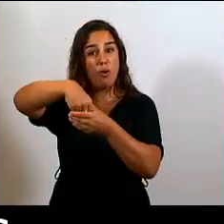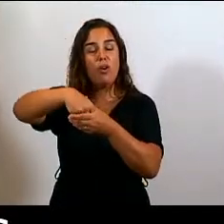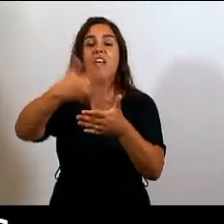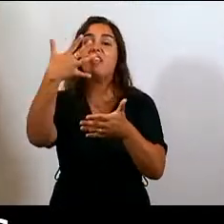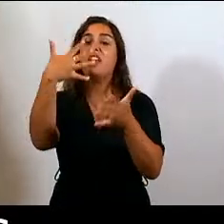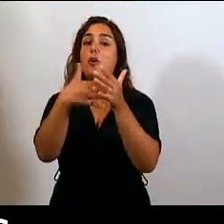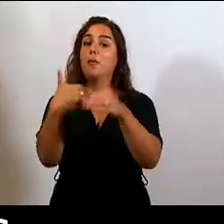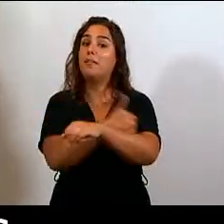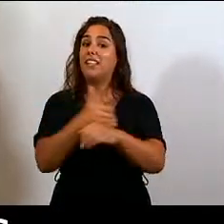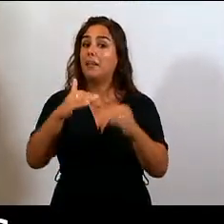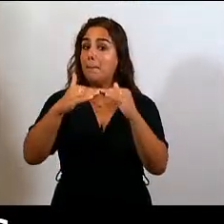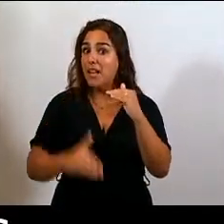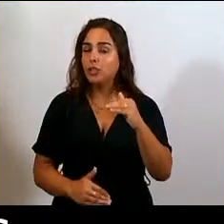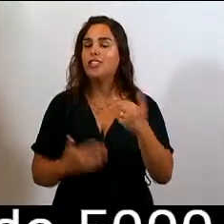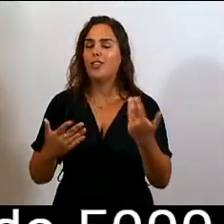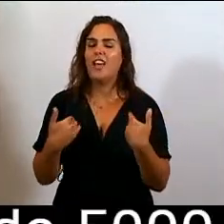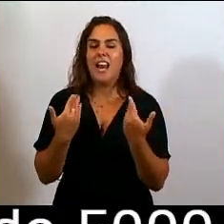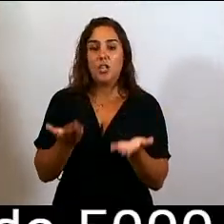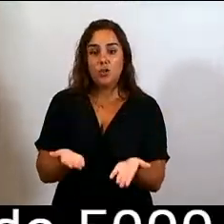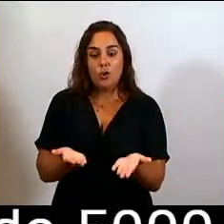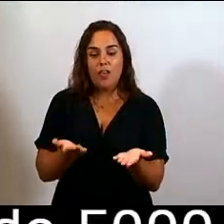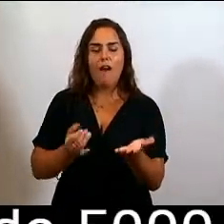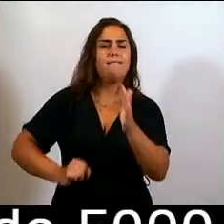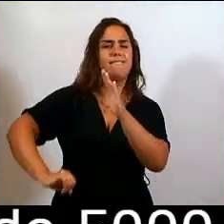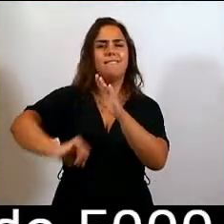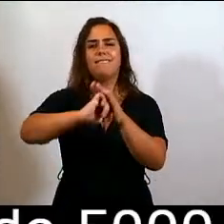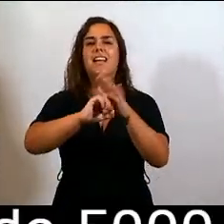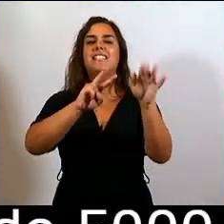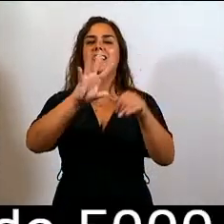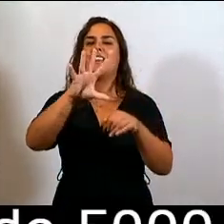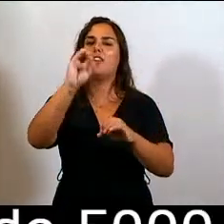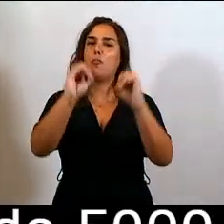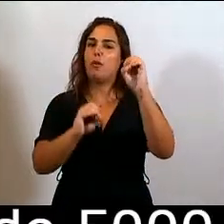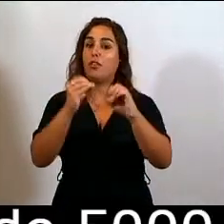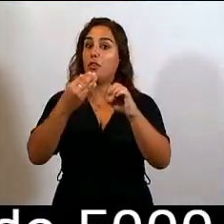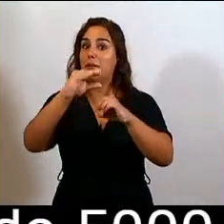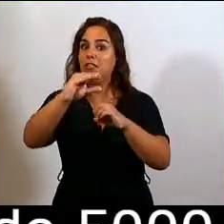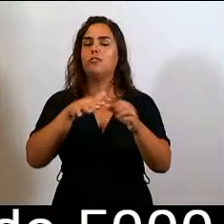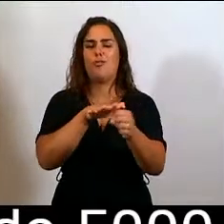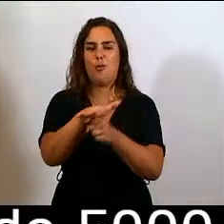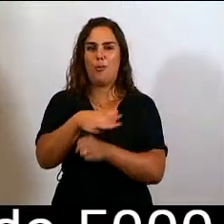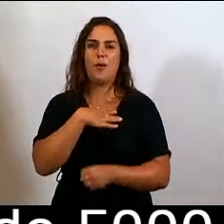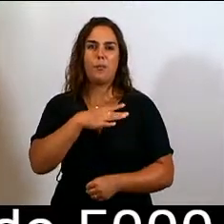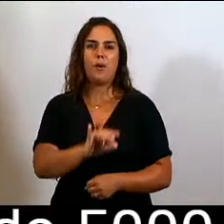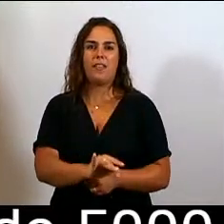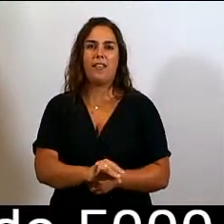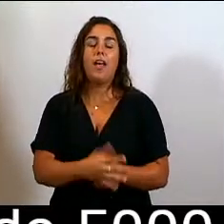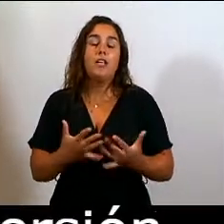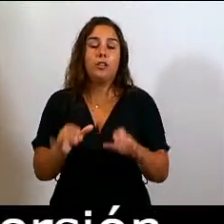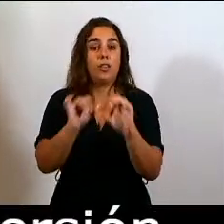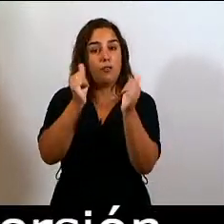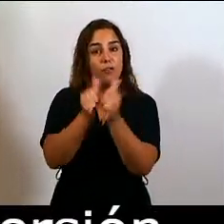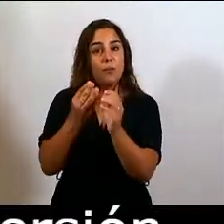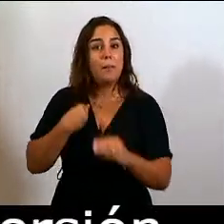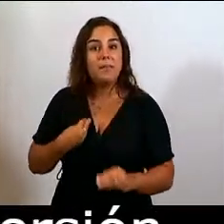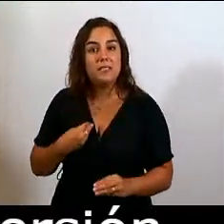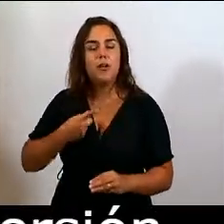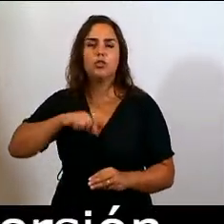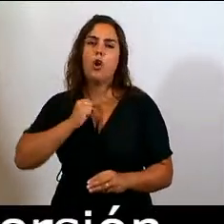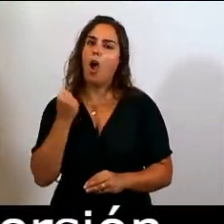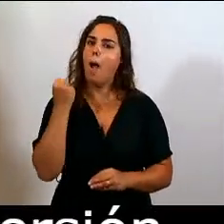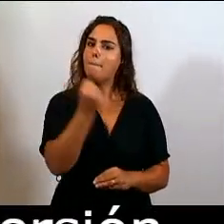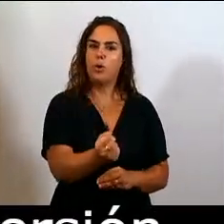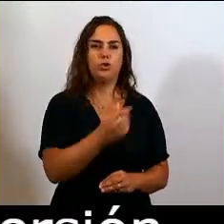5.000 habitantes, estas ayudas pueden llegar al 75% de la inversión. De esta forma, Queremos apoyar la apertura y